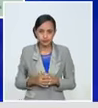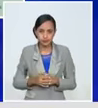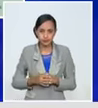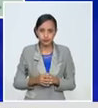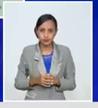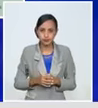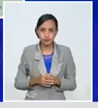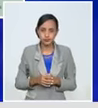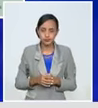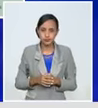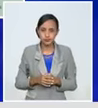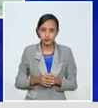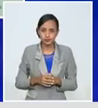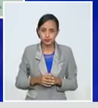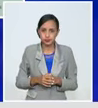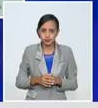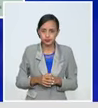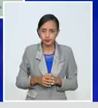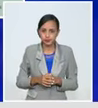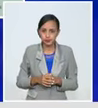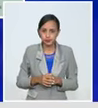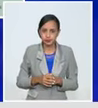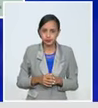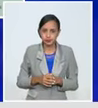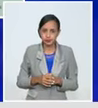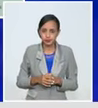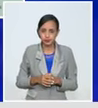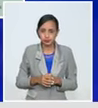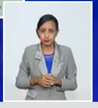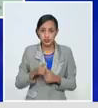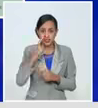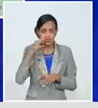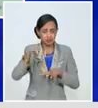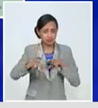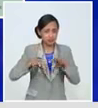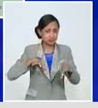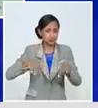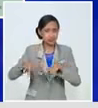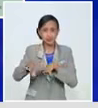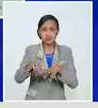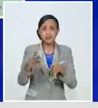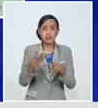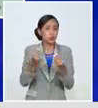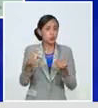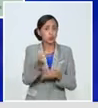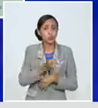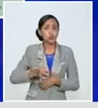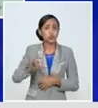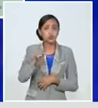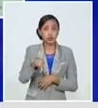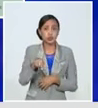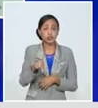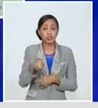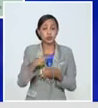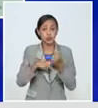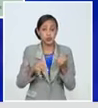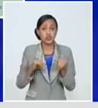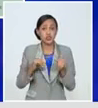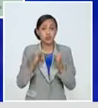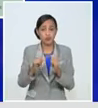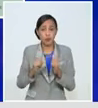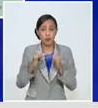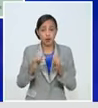Y además con un tanto de dispersión que ha presentado esta provincia en la distribución de los